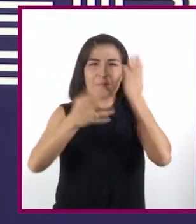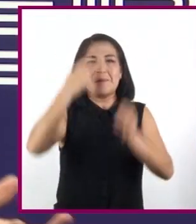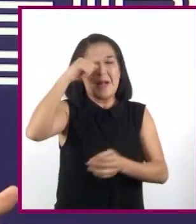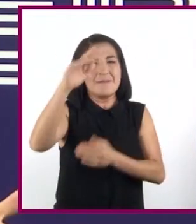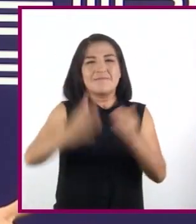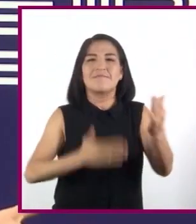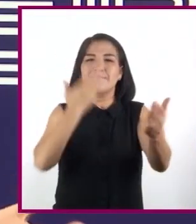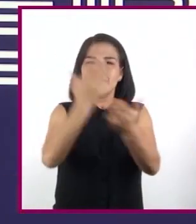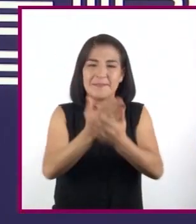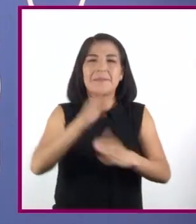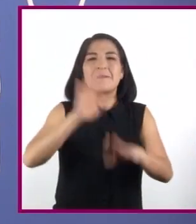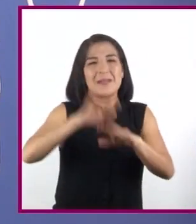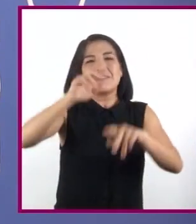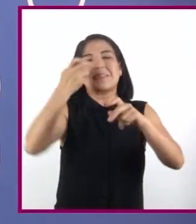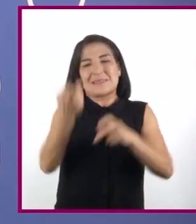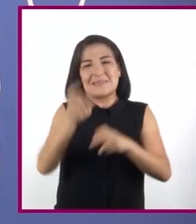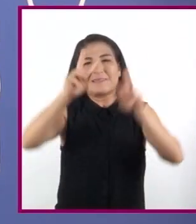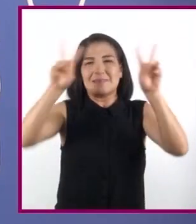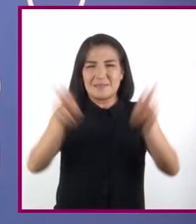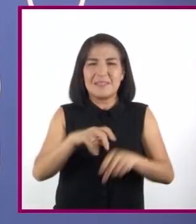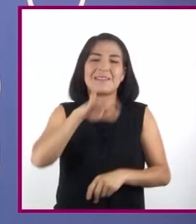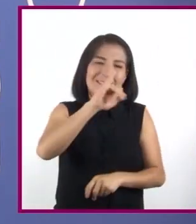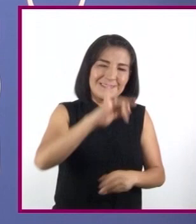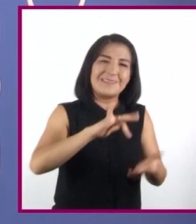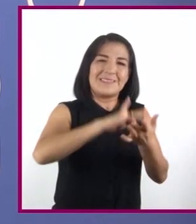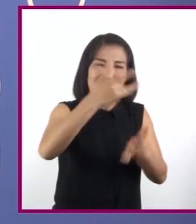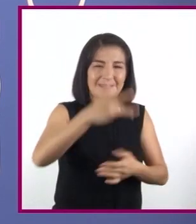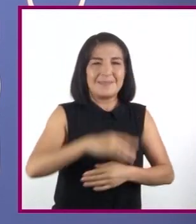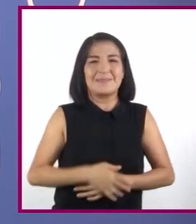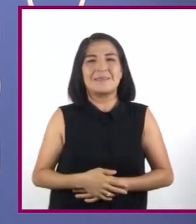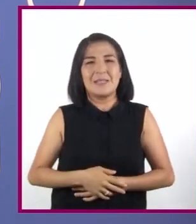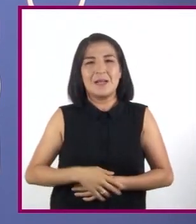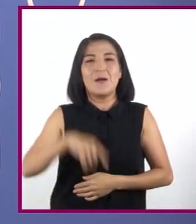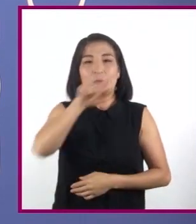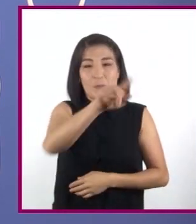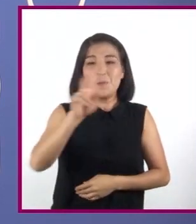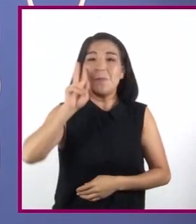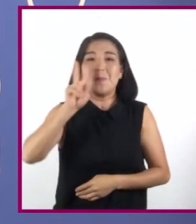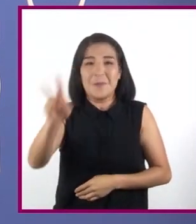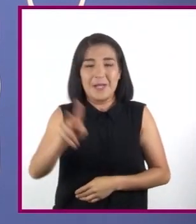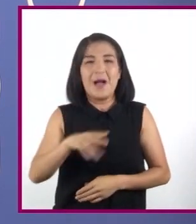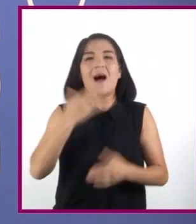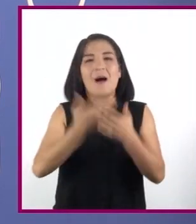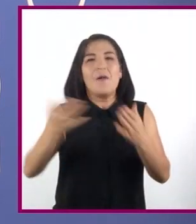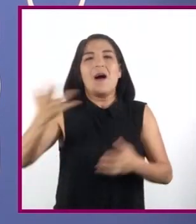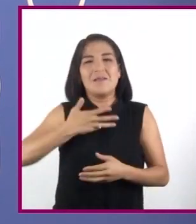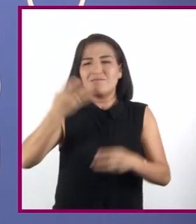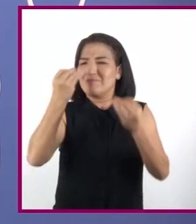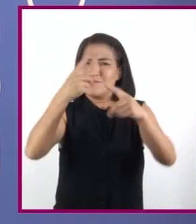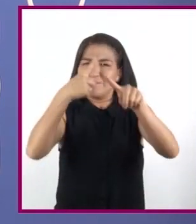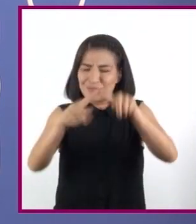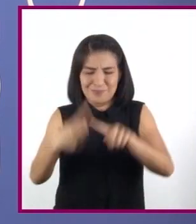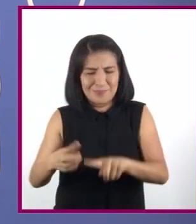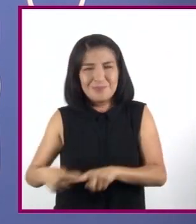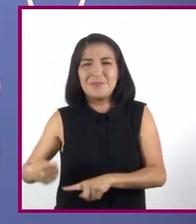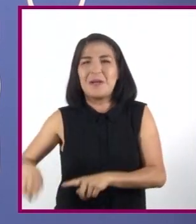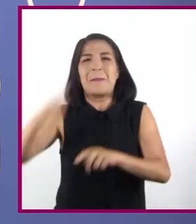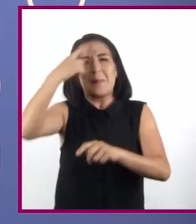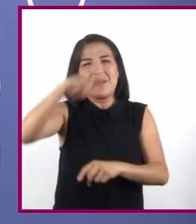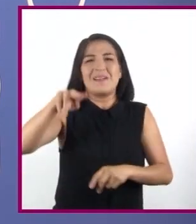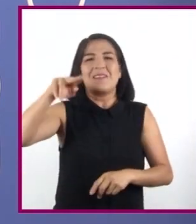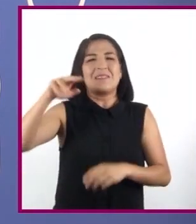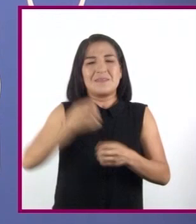aportación más sobre el tema. Por supuesto que sí, Leti. Como pudieron ver, existe una gran variedad de narraciones divididas